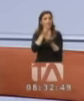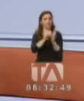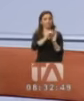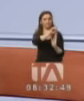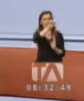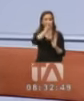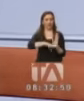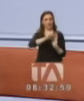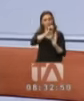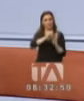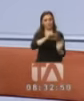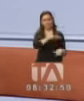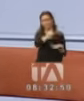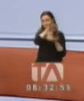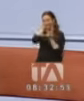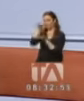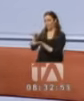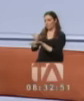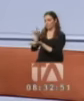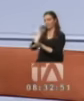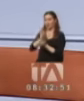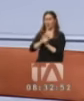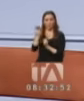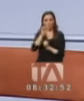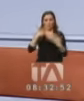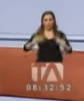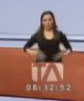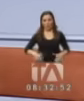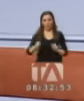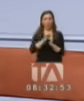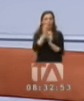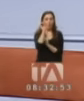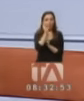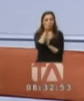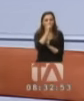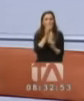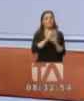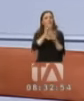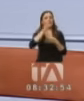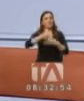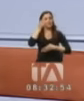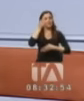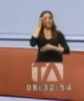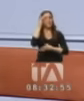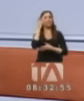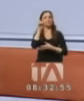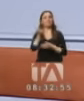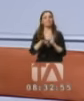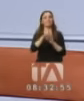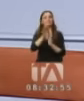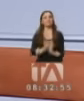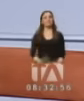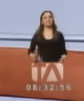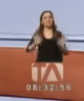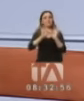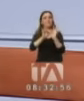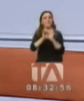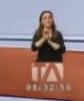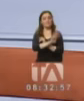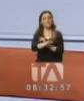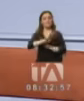vaya enfocada a las medicinas o a la vestimenta o el agua. Siempre será importante saber estas necesidades a través